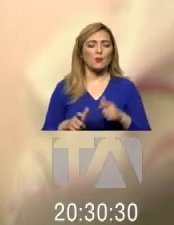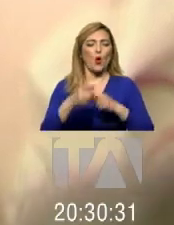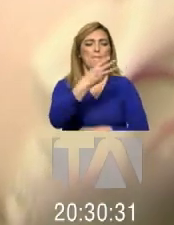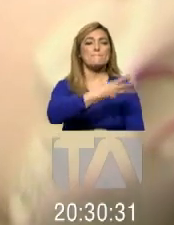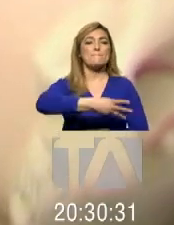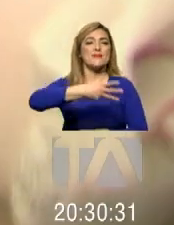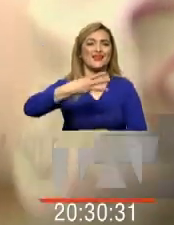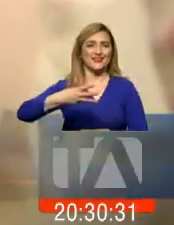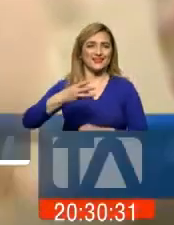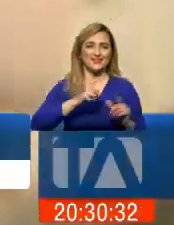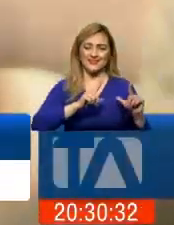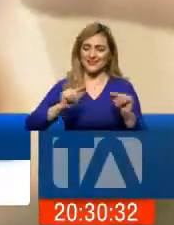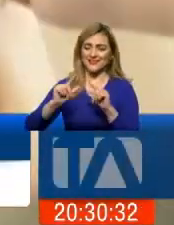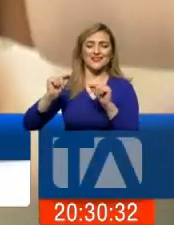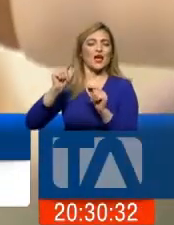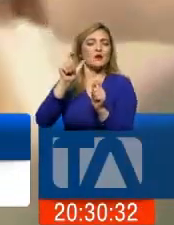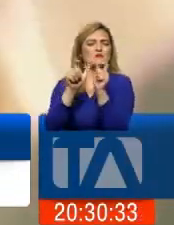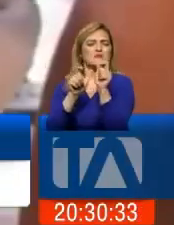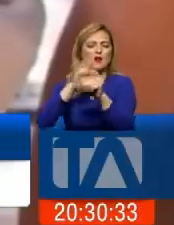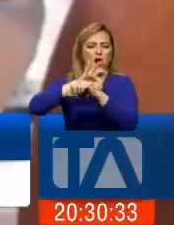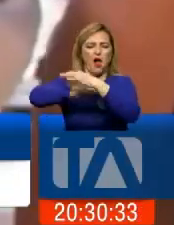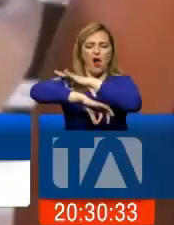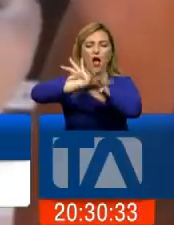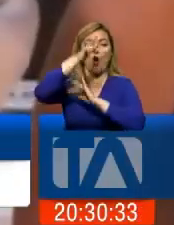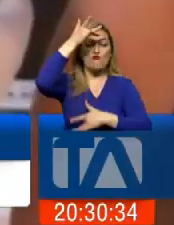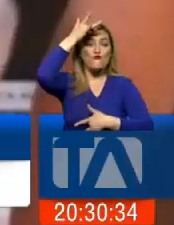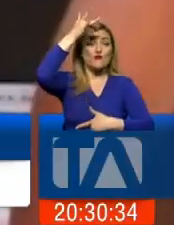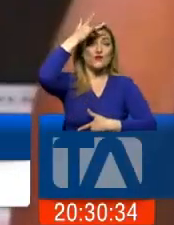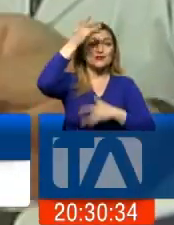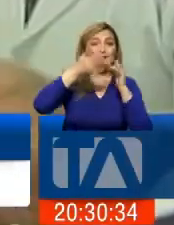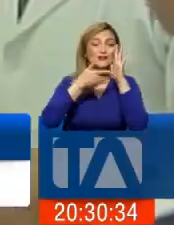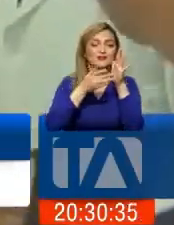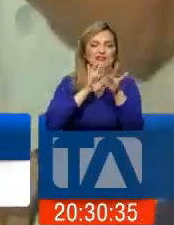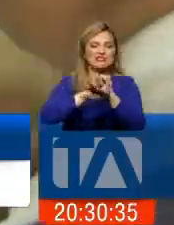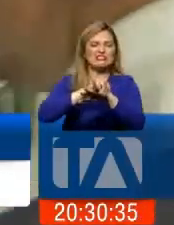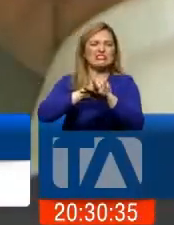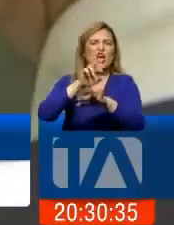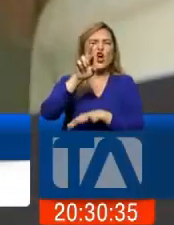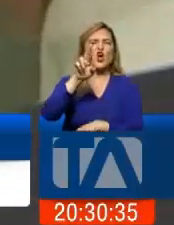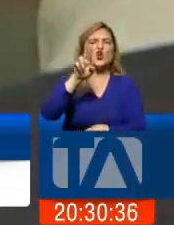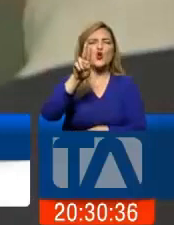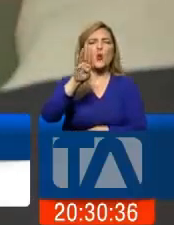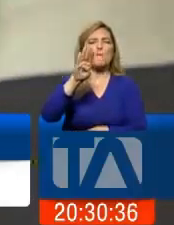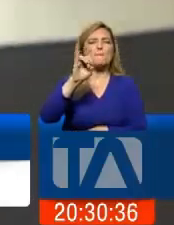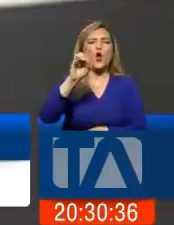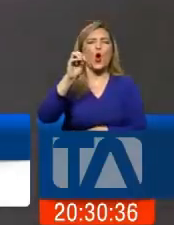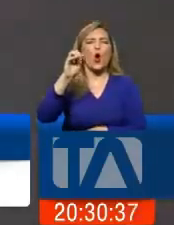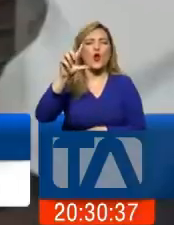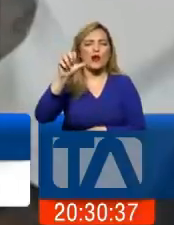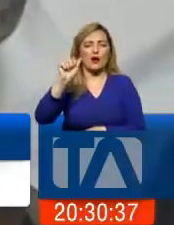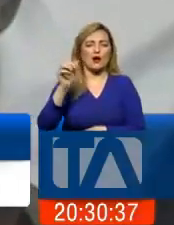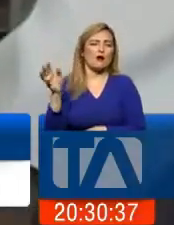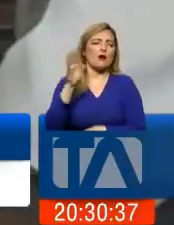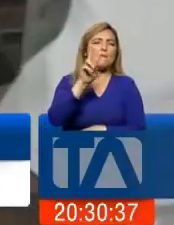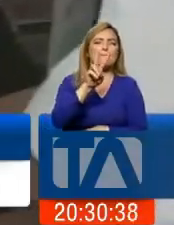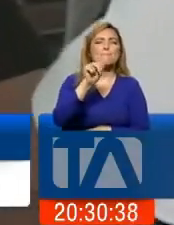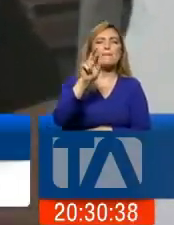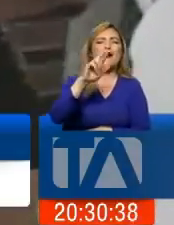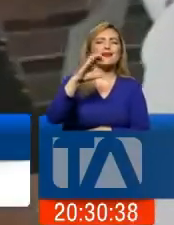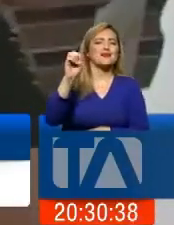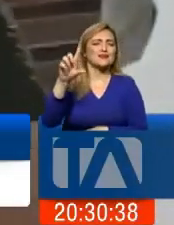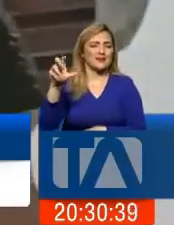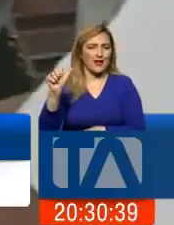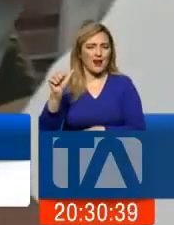población migrante. El sarampión es una enfermedad infecciosa como la rubiola o la varicela, bastante frecuente especialmente en